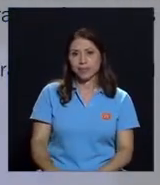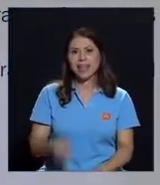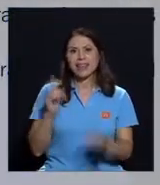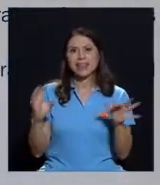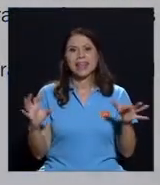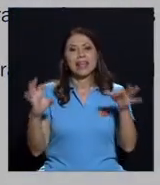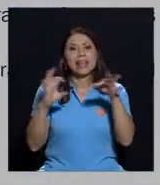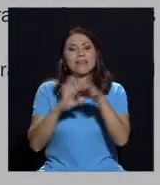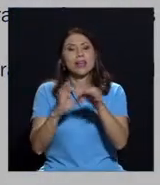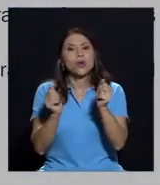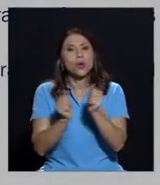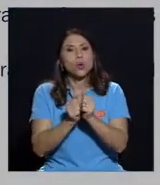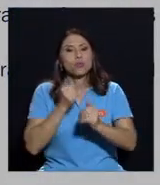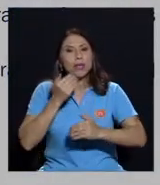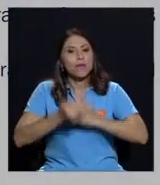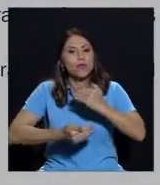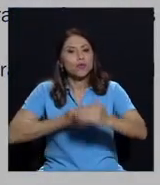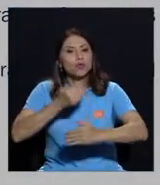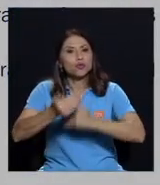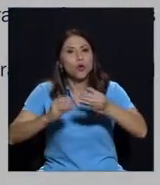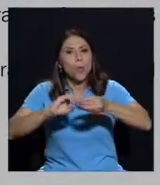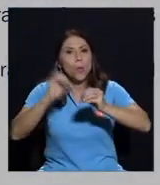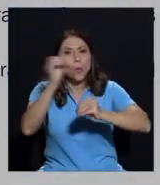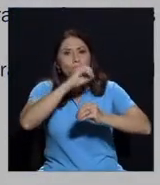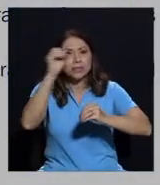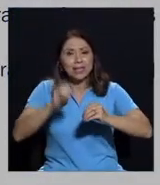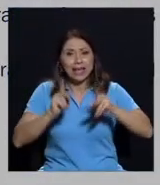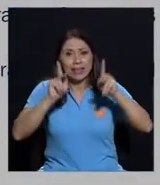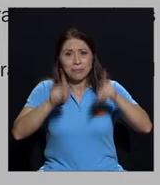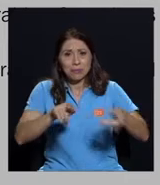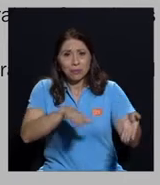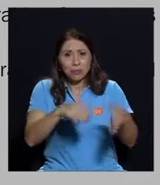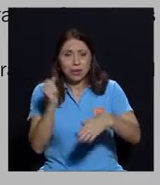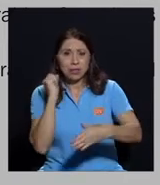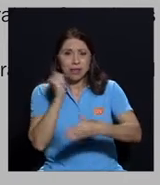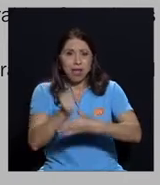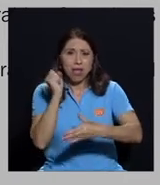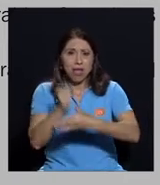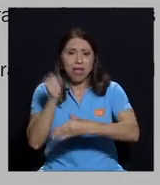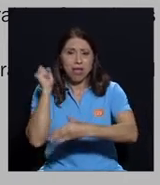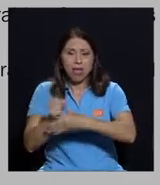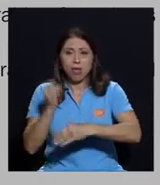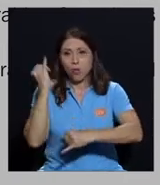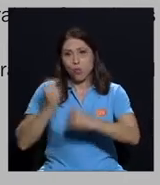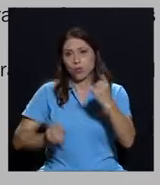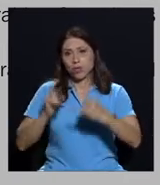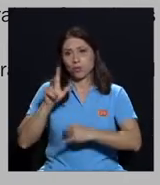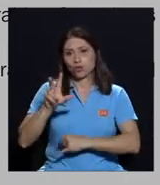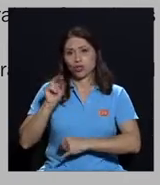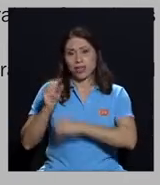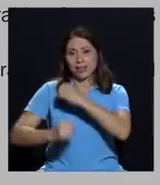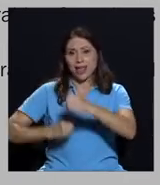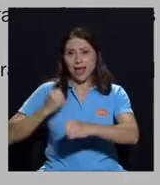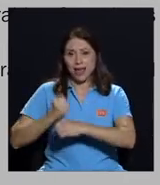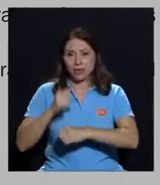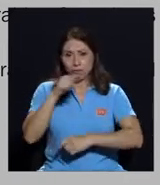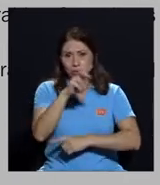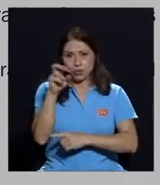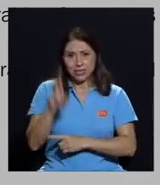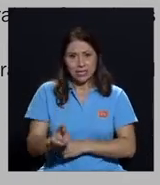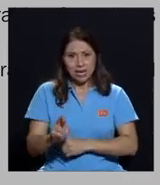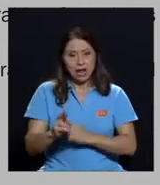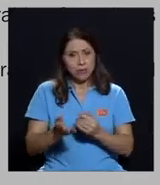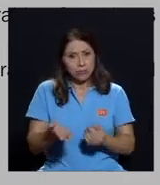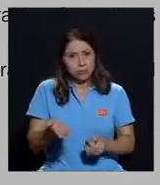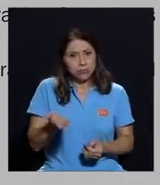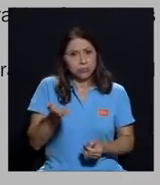de la tasa de homicidios en los últimos 30 años en costa rica como ustedes pueden ver ha venido creciendo hoy en día es